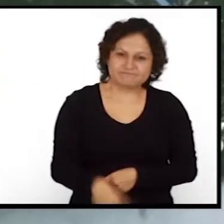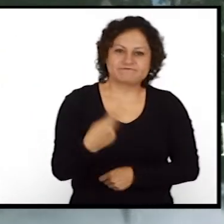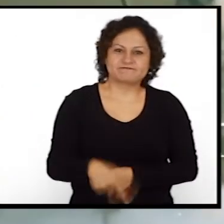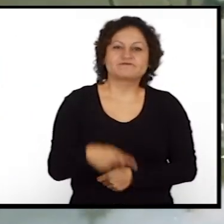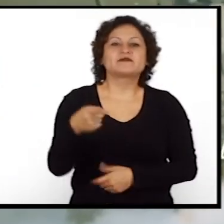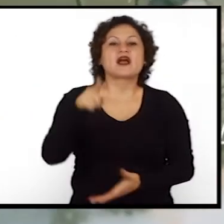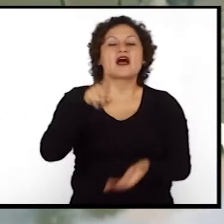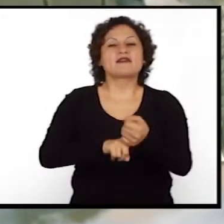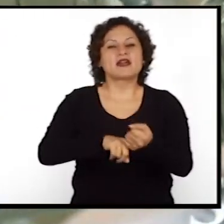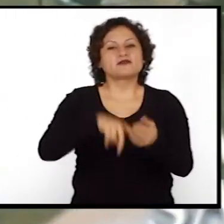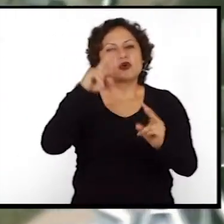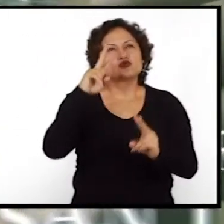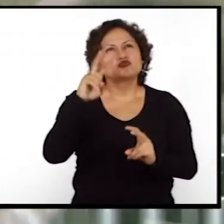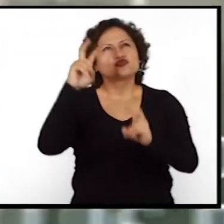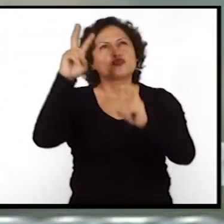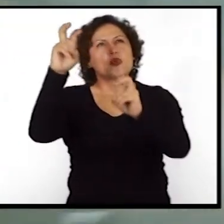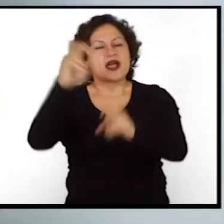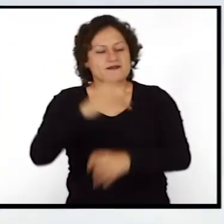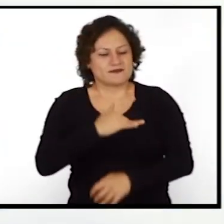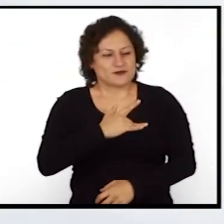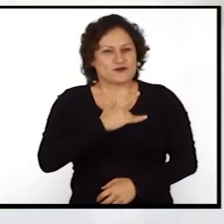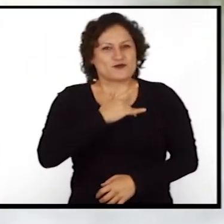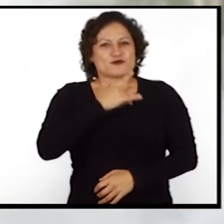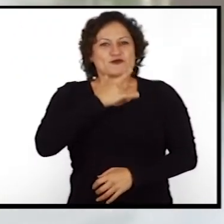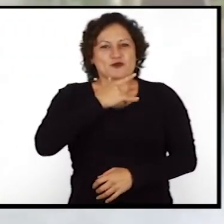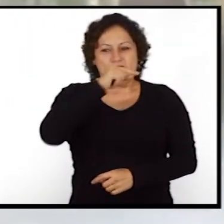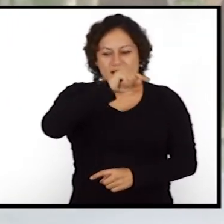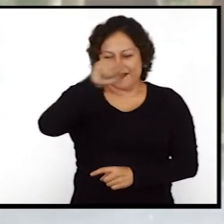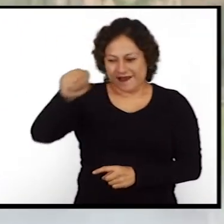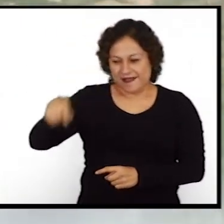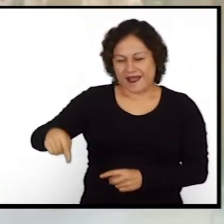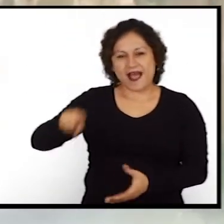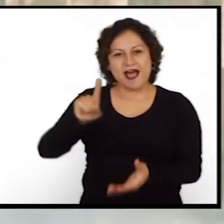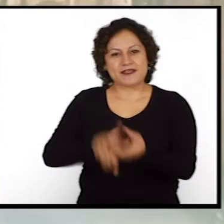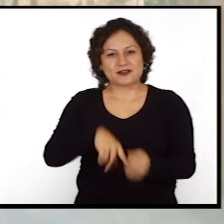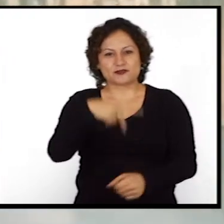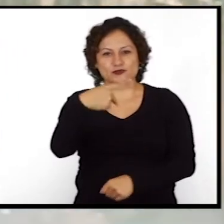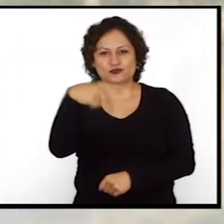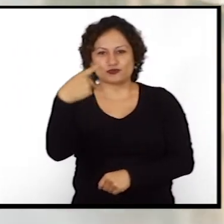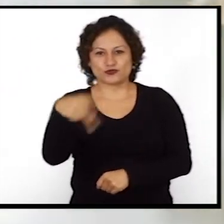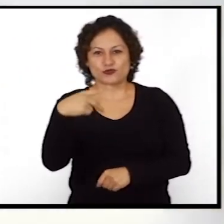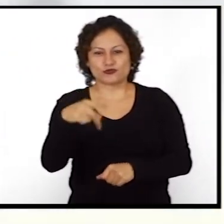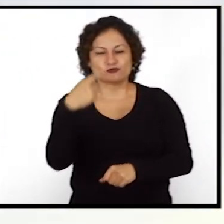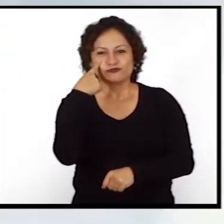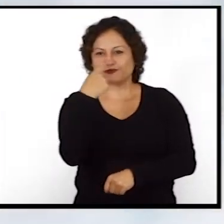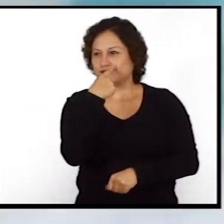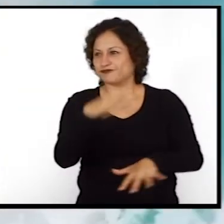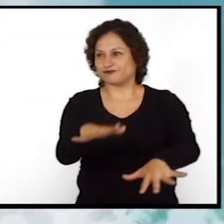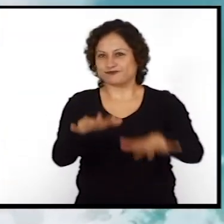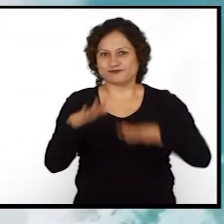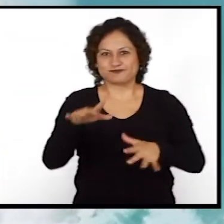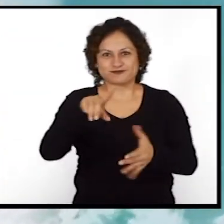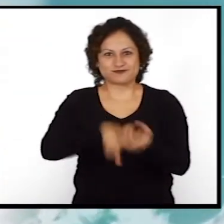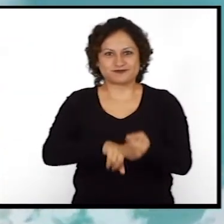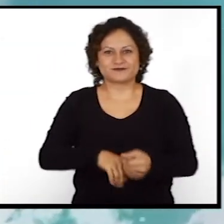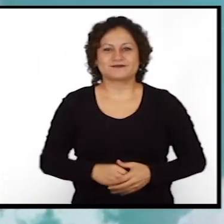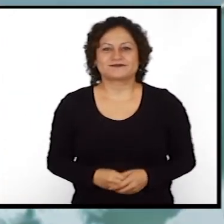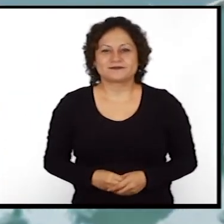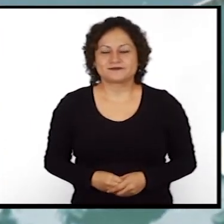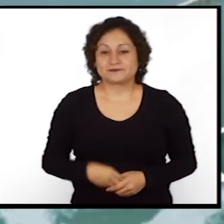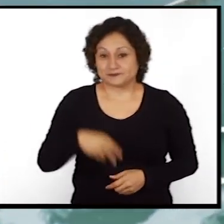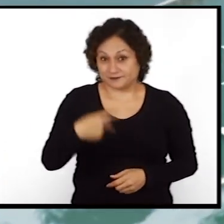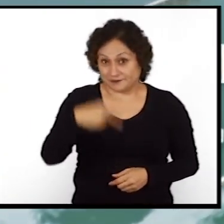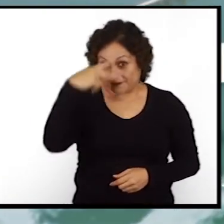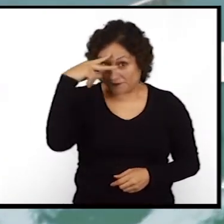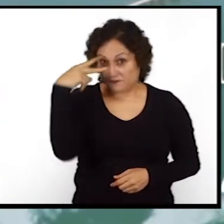ocultan pasiones y sueños en cada rincón con una magia que emana de sus atractivos principales.